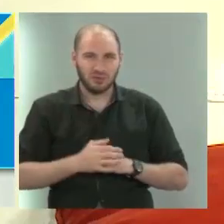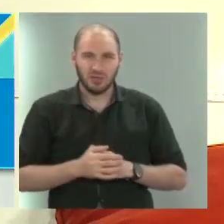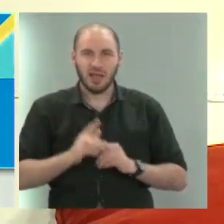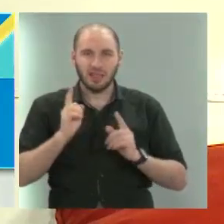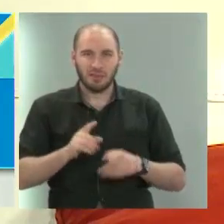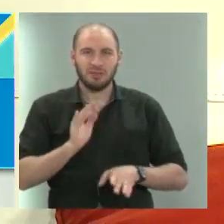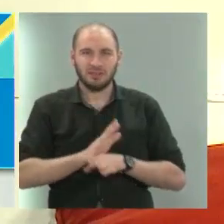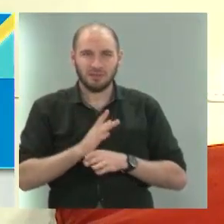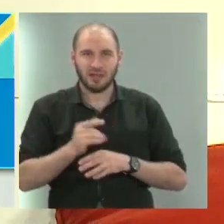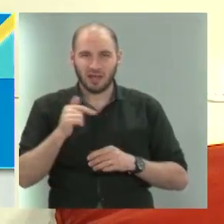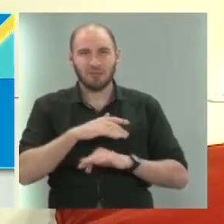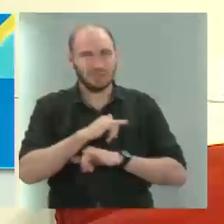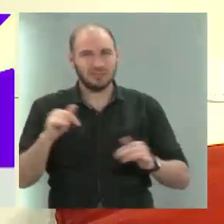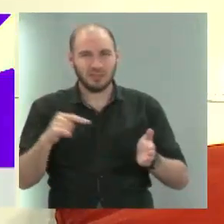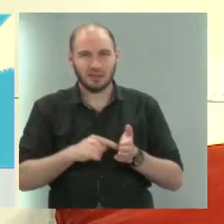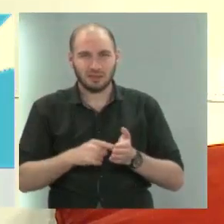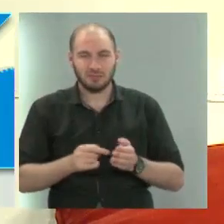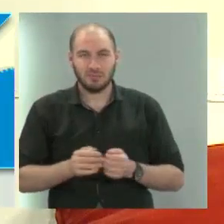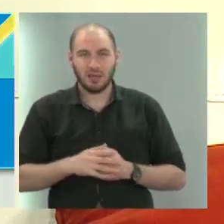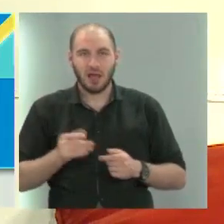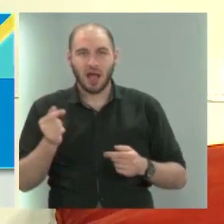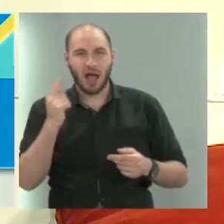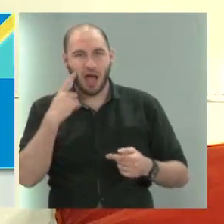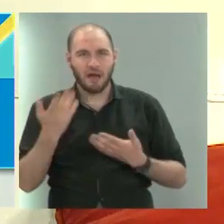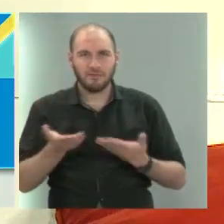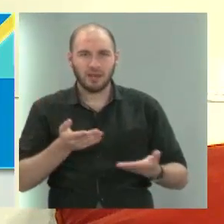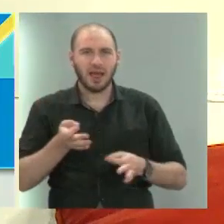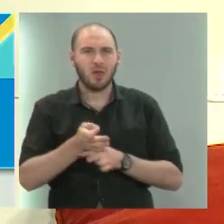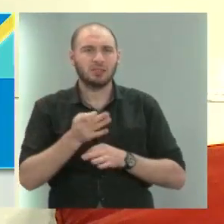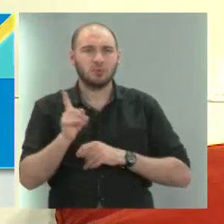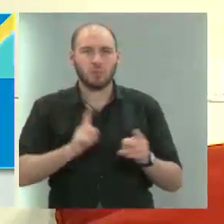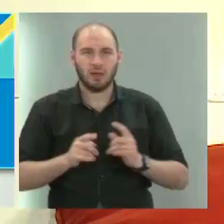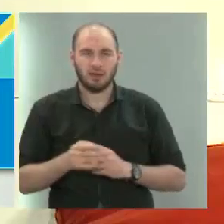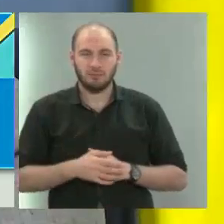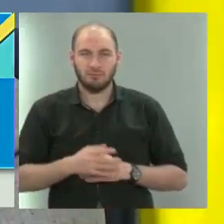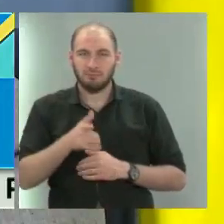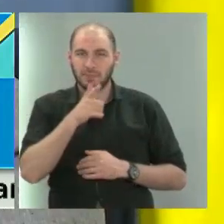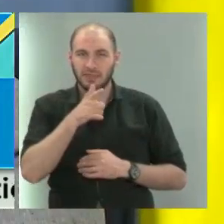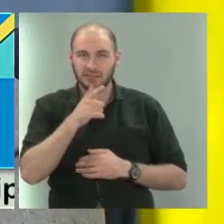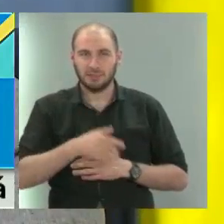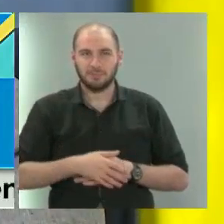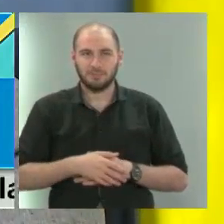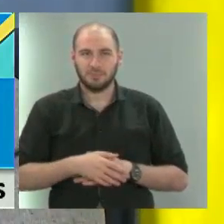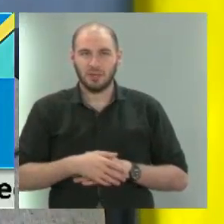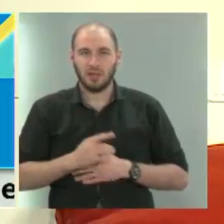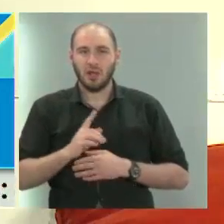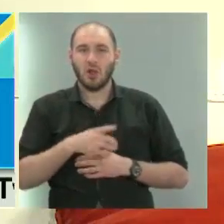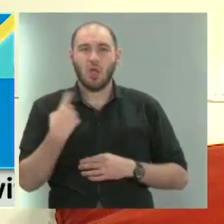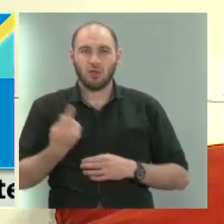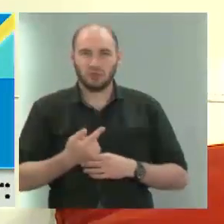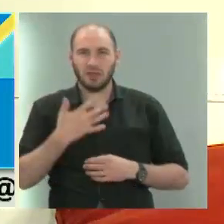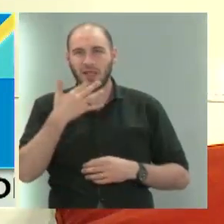También implica, ya da un mensaje, ¿no? Esto, ¿cuál es el lugar de lo educativo? Me parece que tenemos que empezar